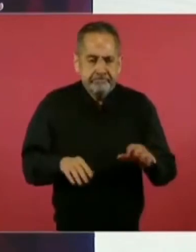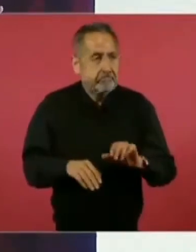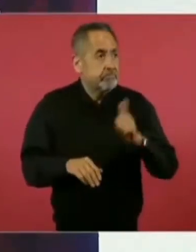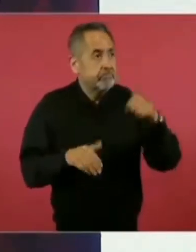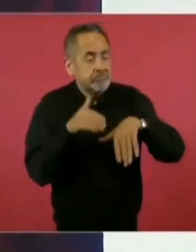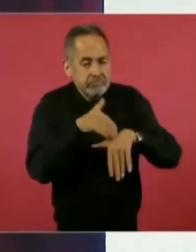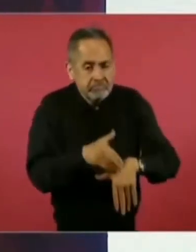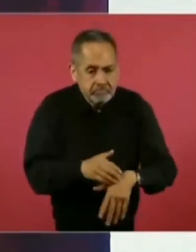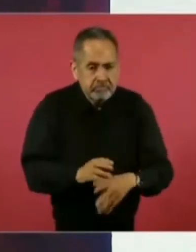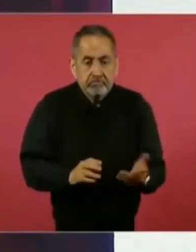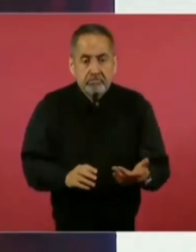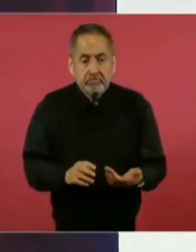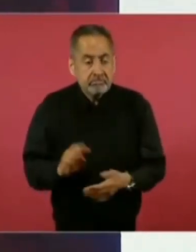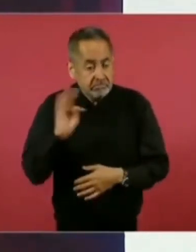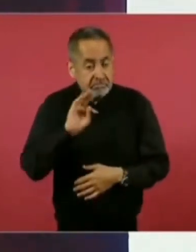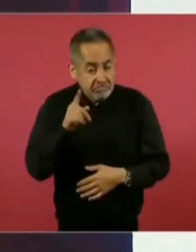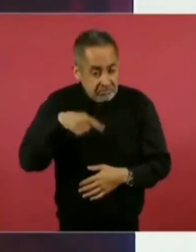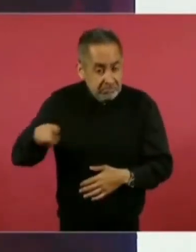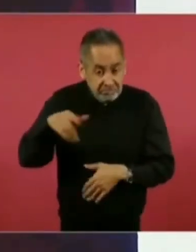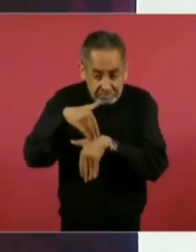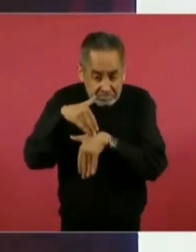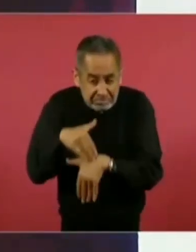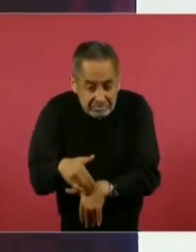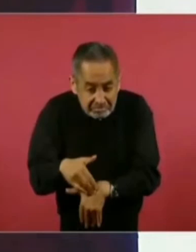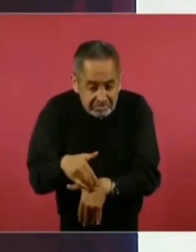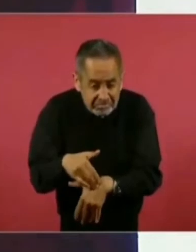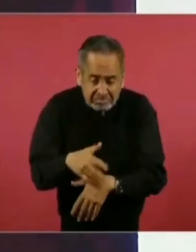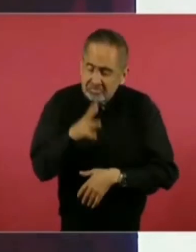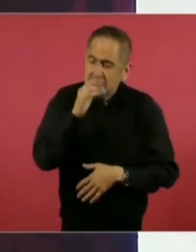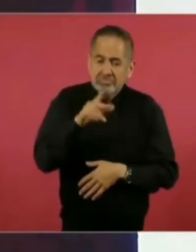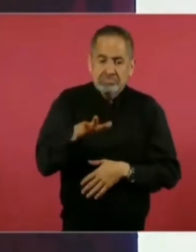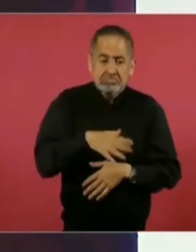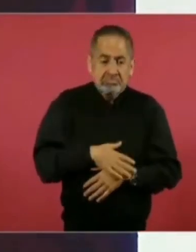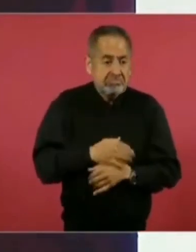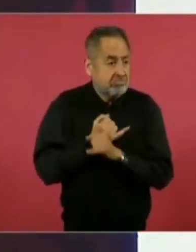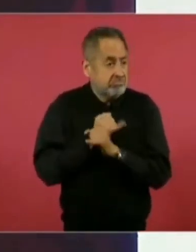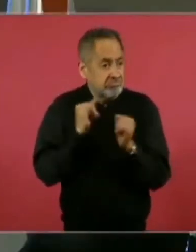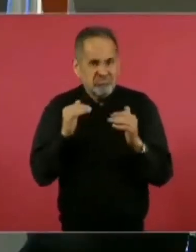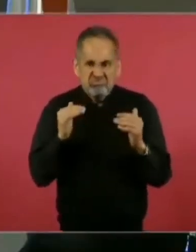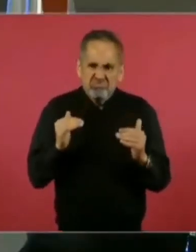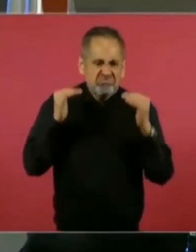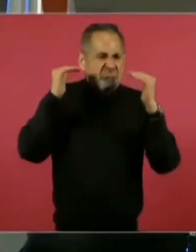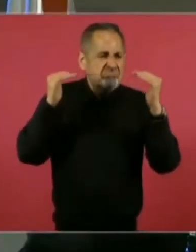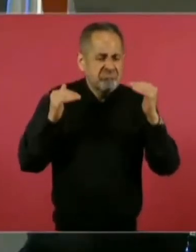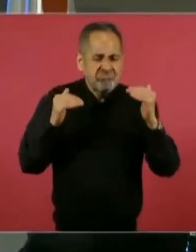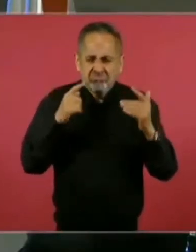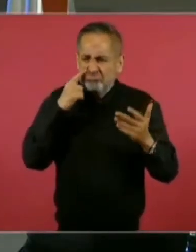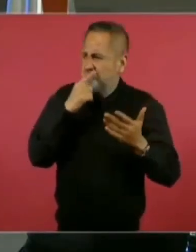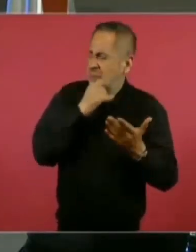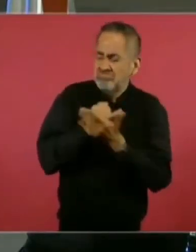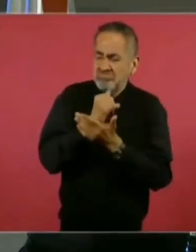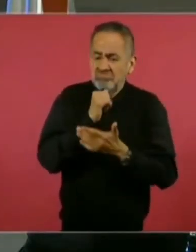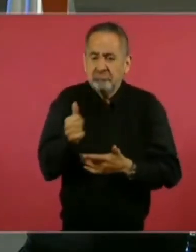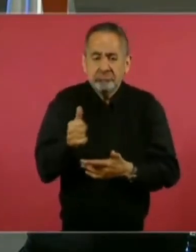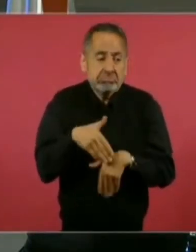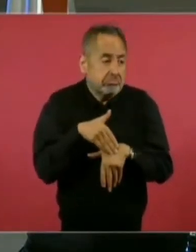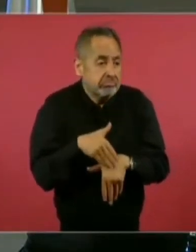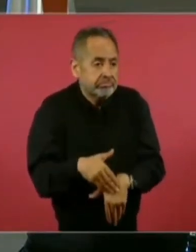ya no somos un país libre, independiente, soberano.